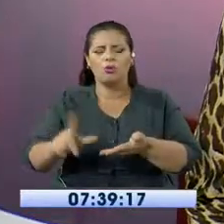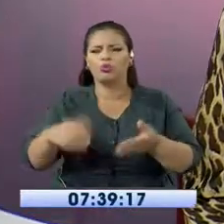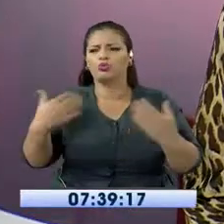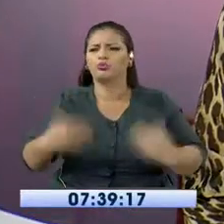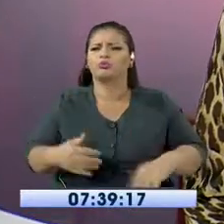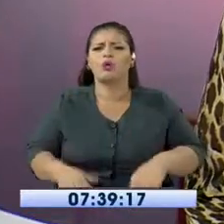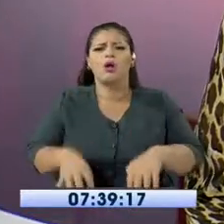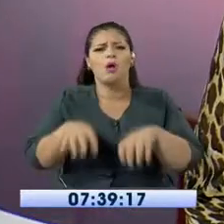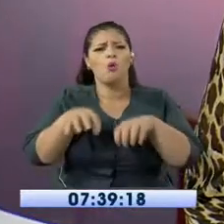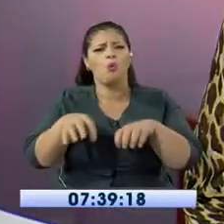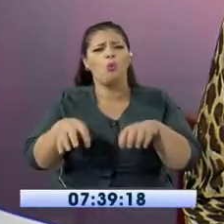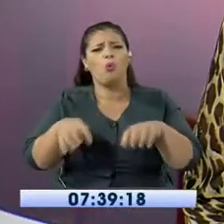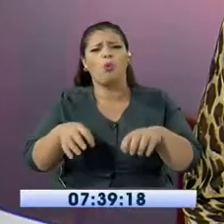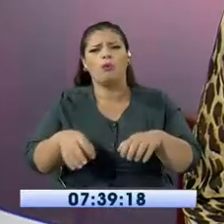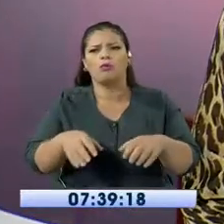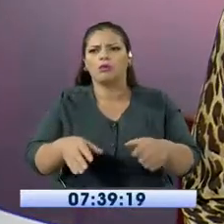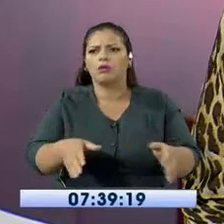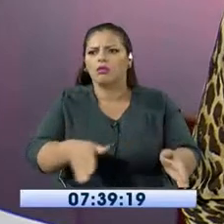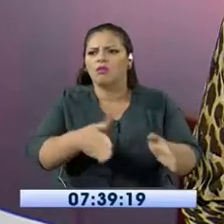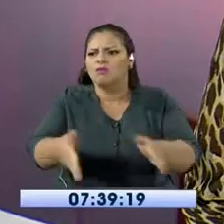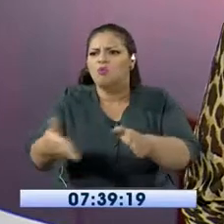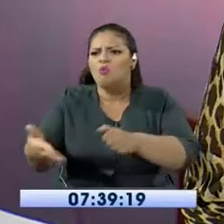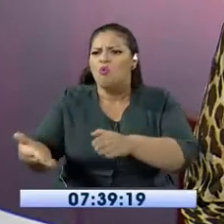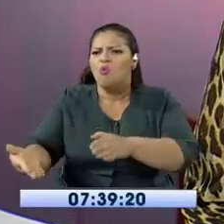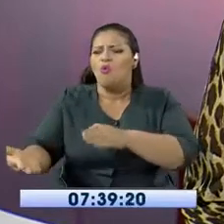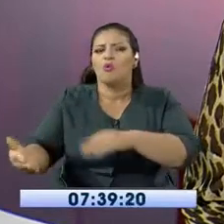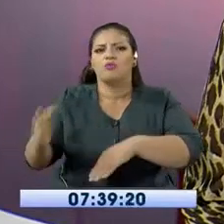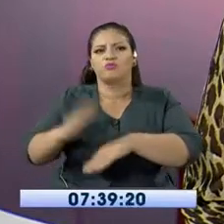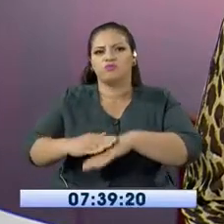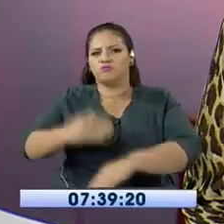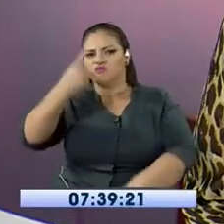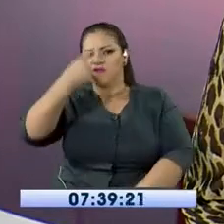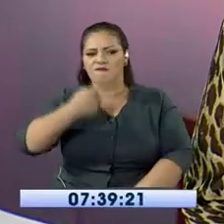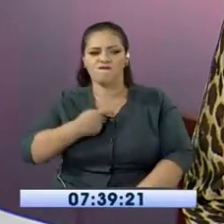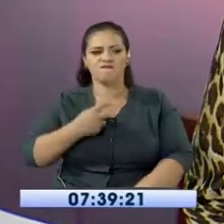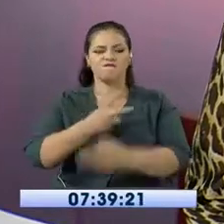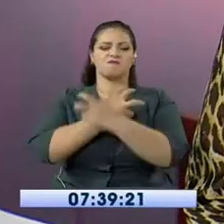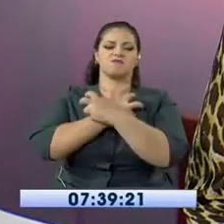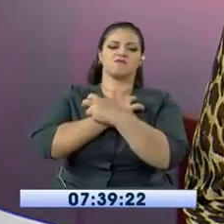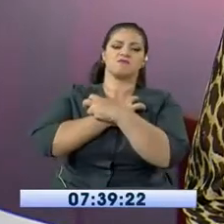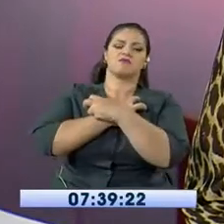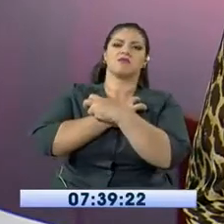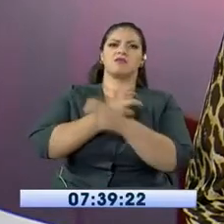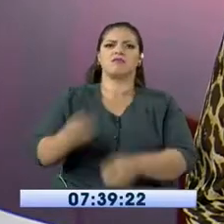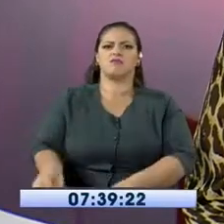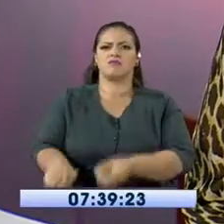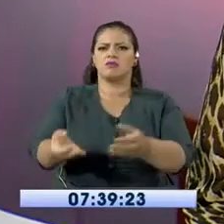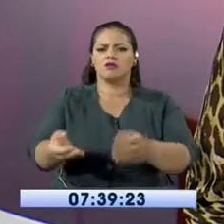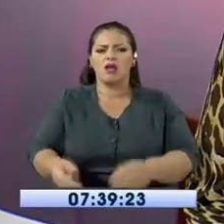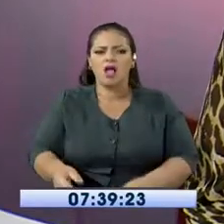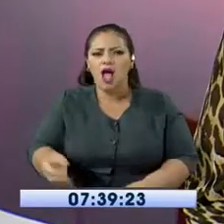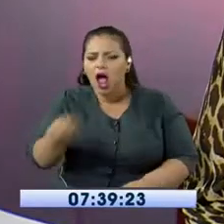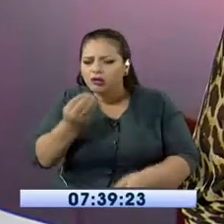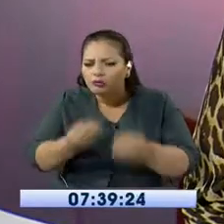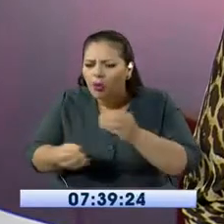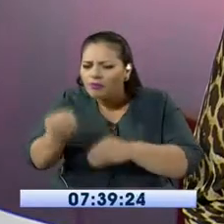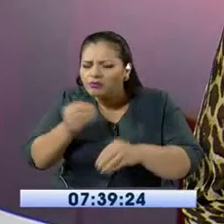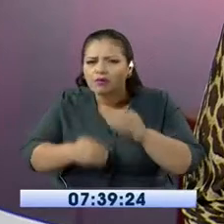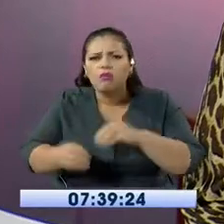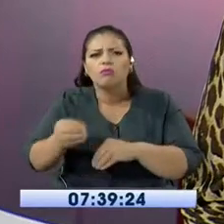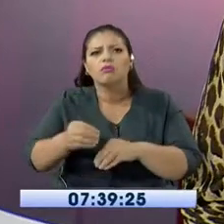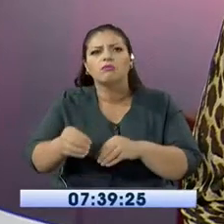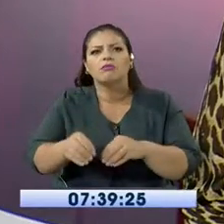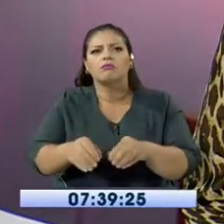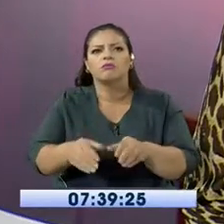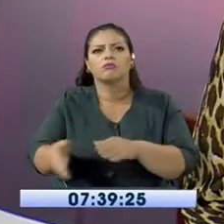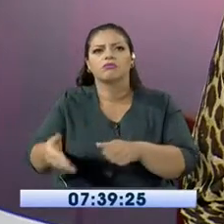Los ciudadanos hacen un llamado para adoptar a los animalitos sin hogar y la autoridad recuerda que existe un albergue